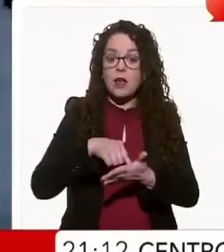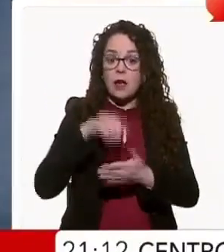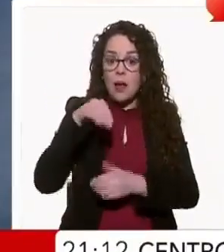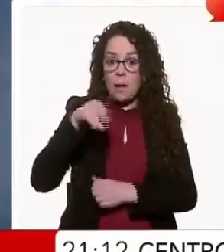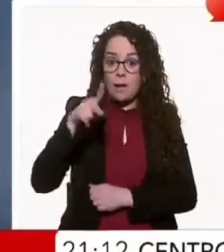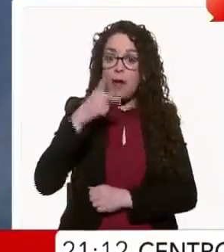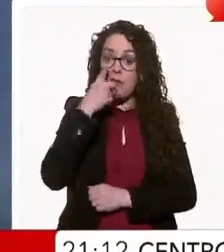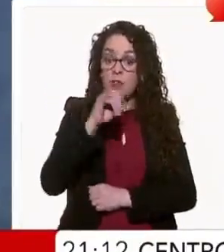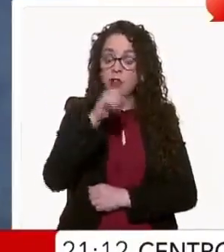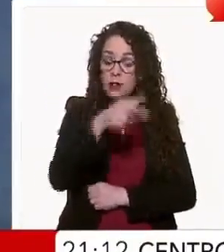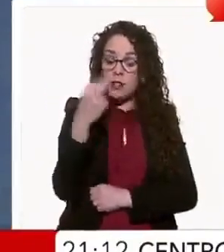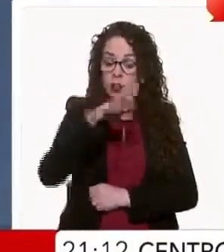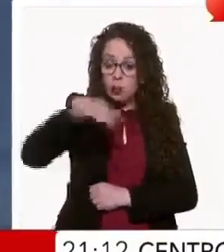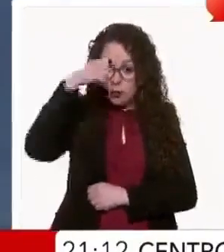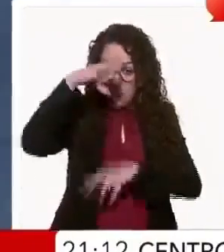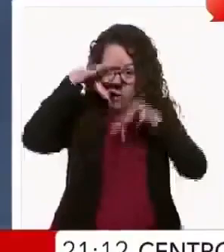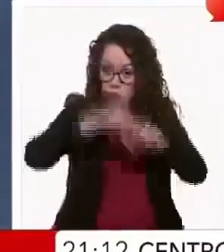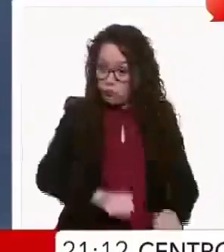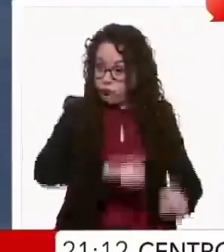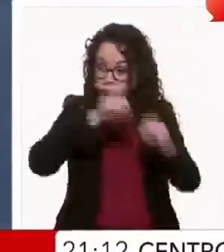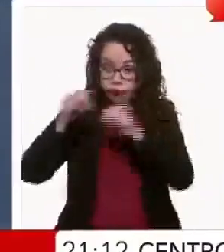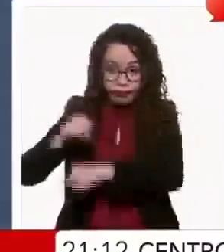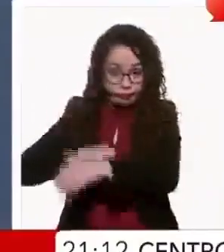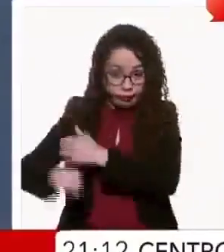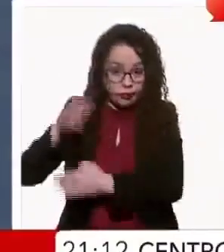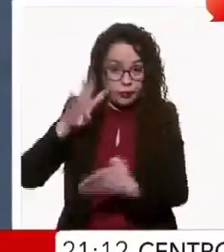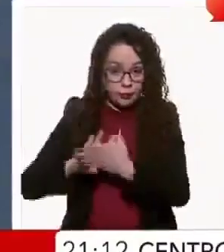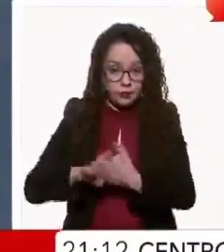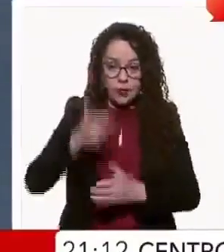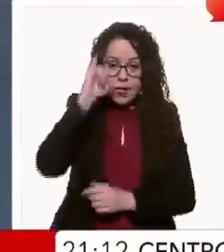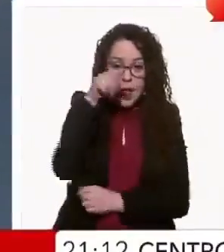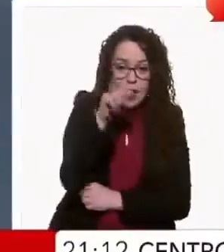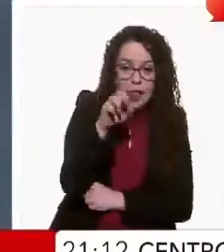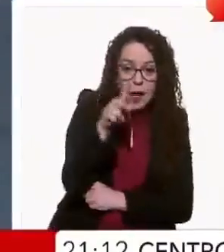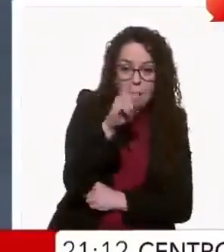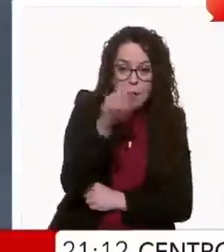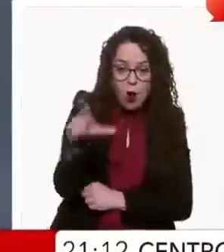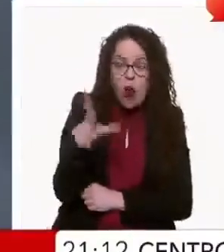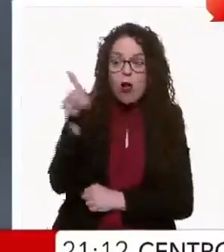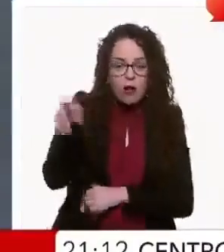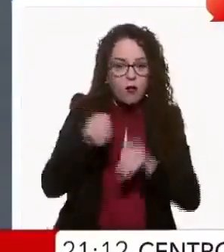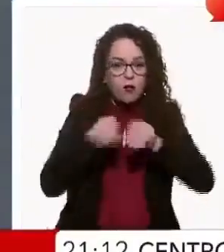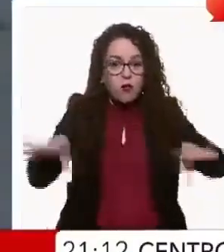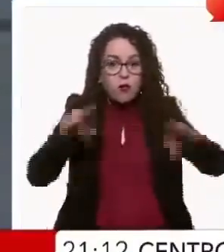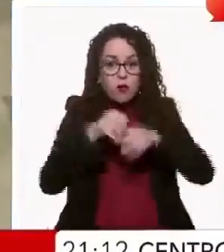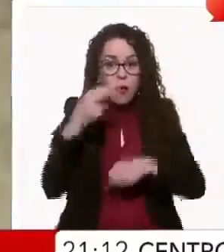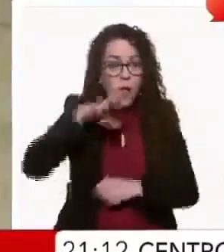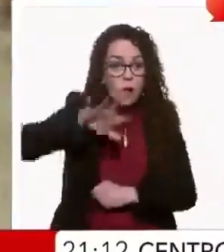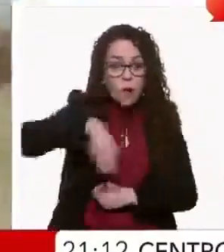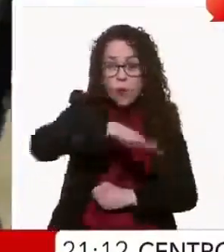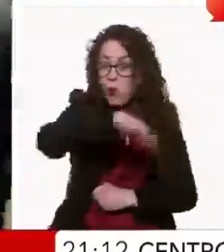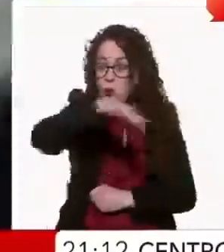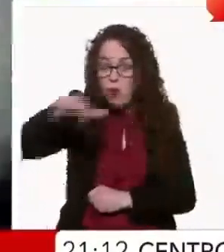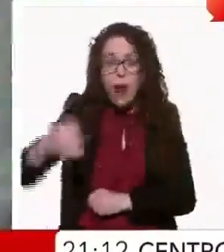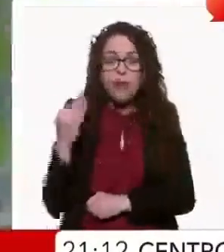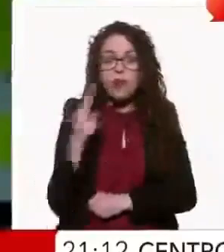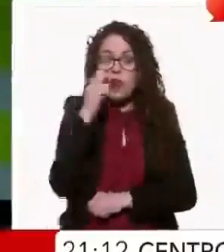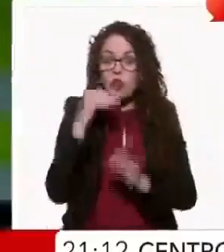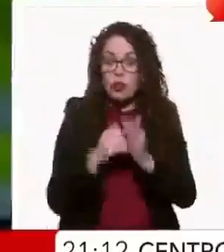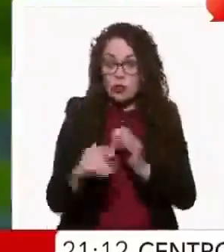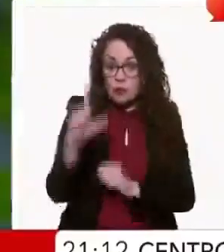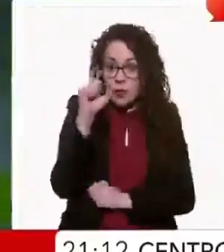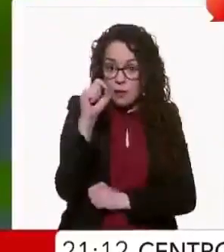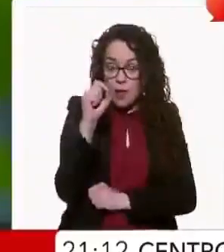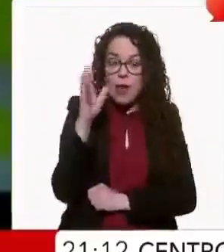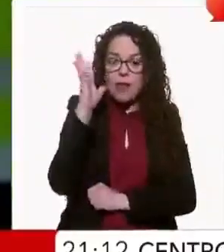medio. Interpol emitió una ficha roja de localización y en febrero de 2020 el prófugo Lozoya